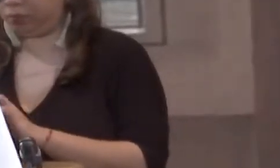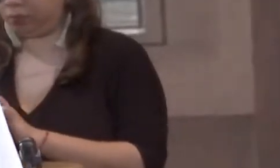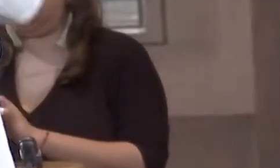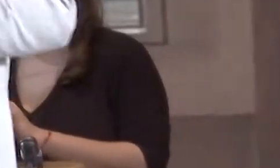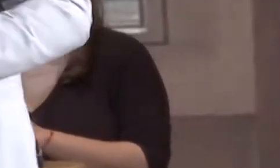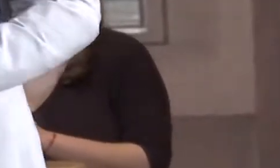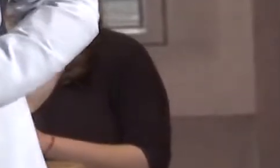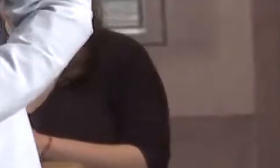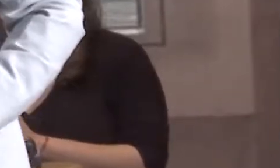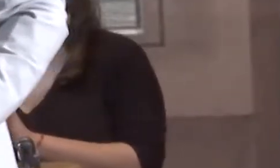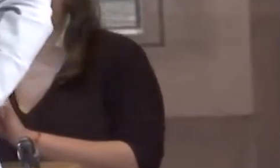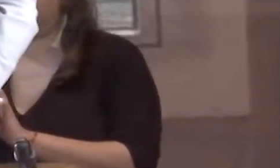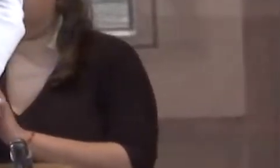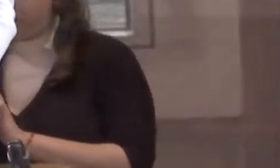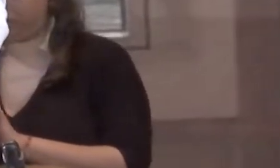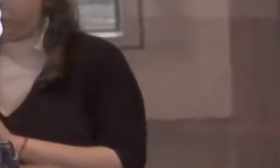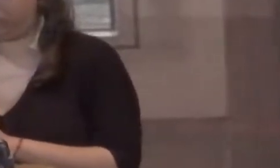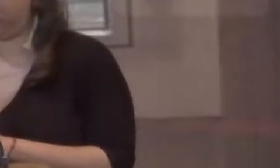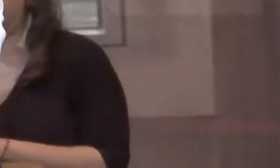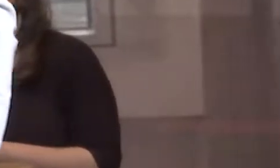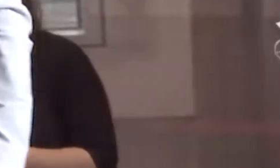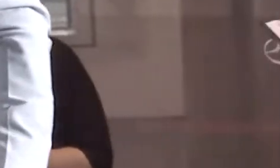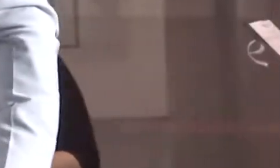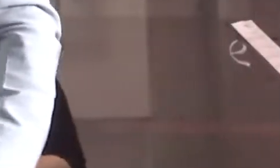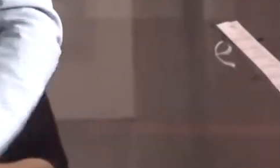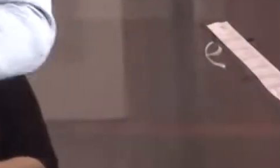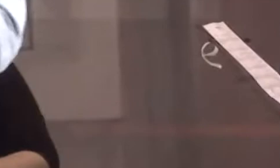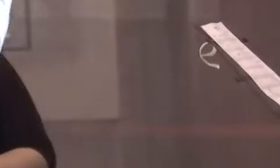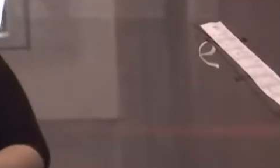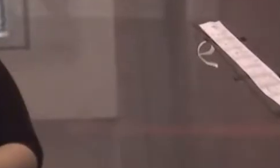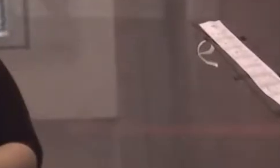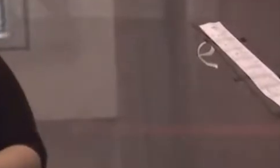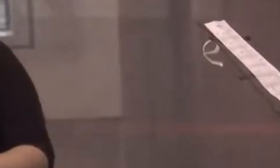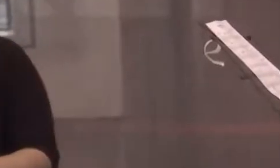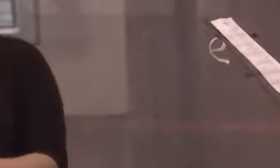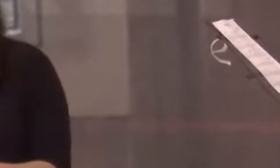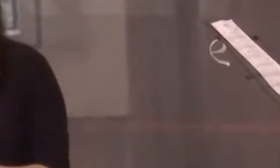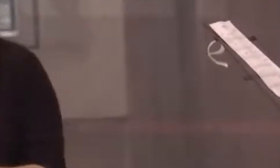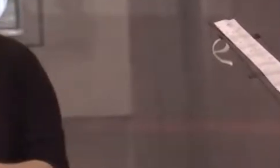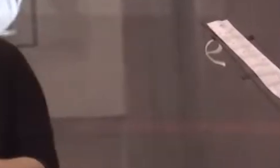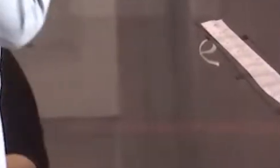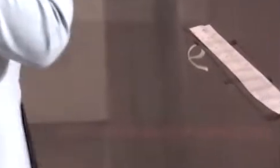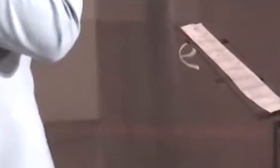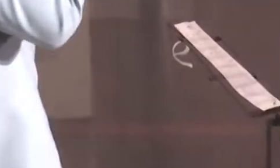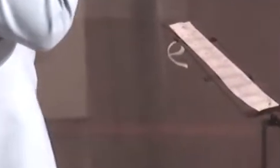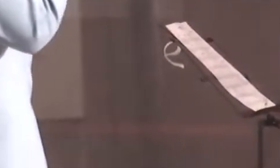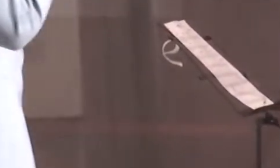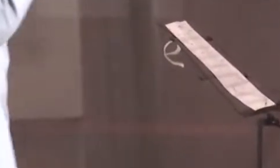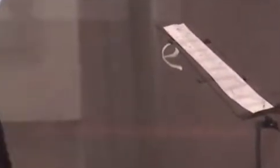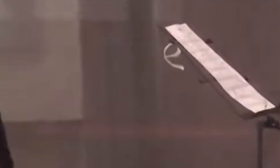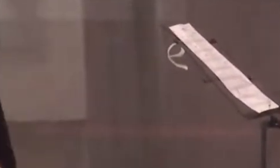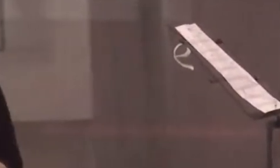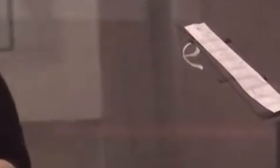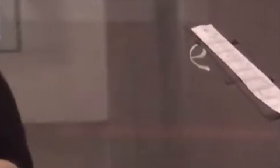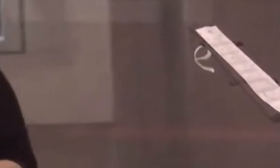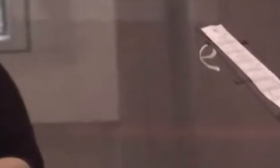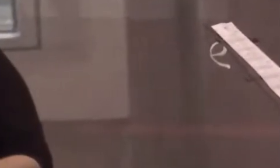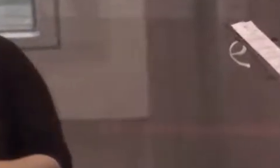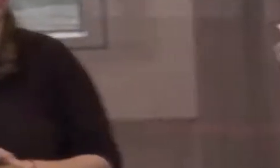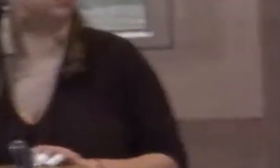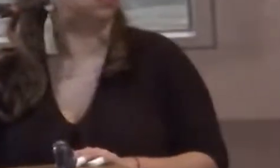panameña, que no se te olvide. Un tema de Laura Pausini, arreglo de Orlando Libreros, y dice